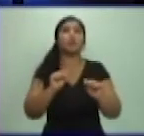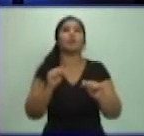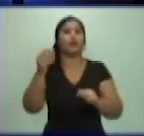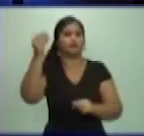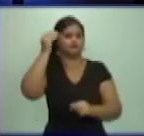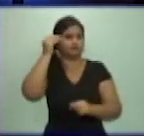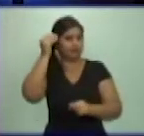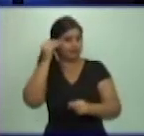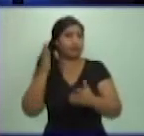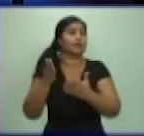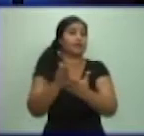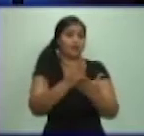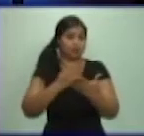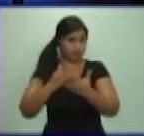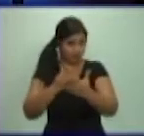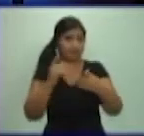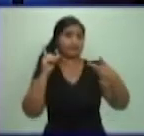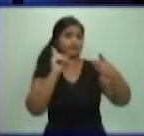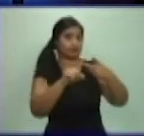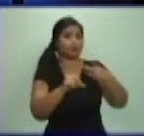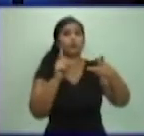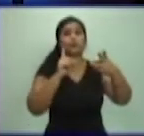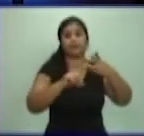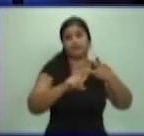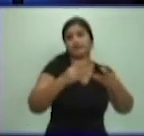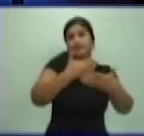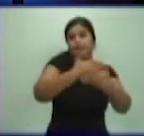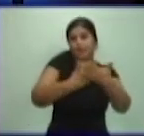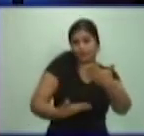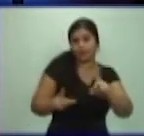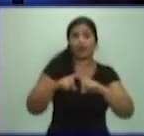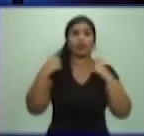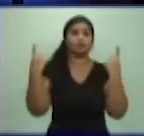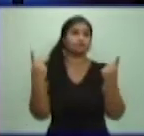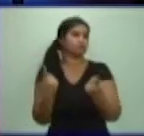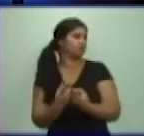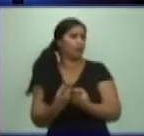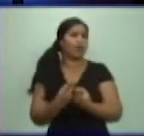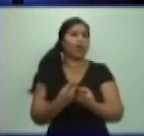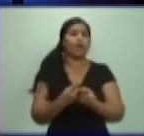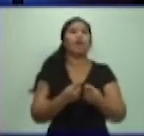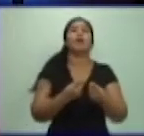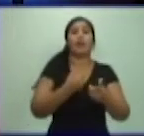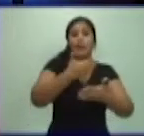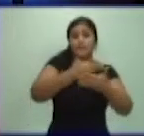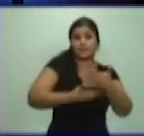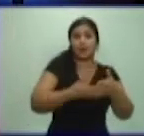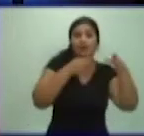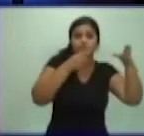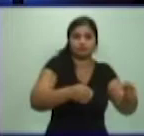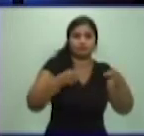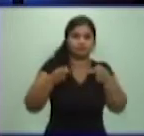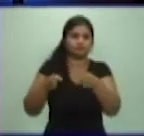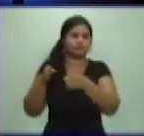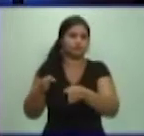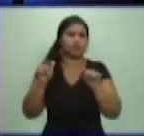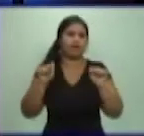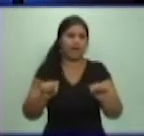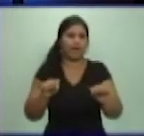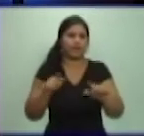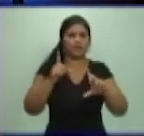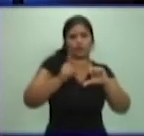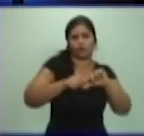está dividido en bloques de preguntas. Y bueno, ¿qué componentes de la asignatura se miden en estos bloques?